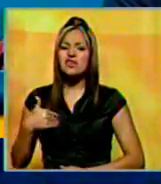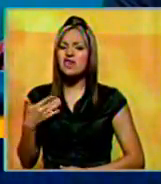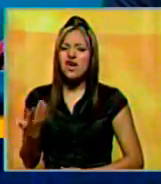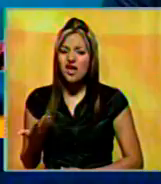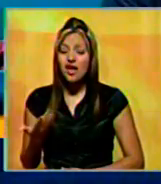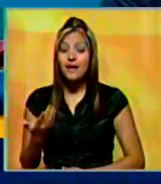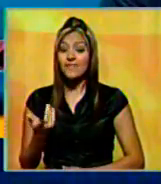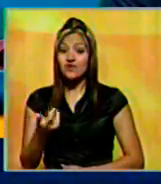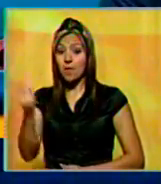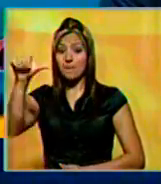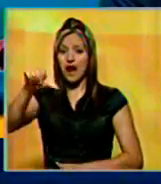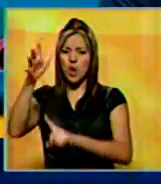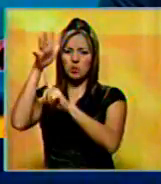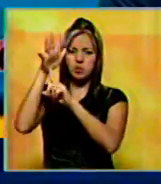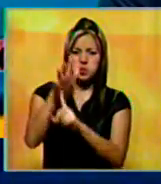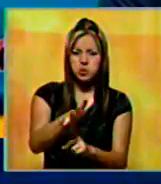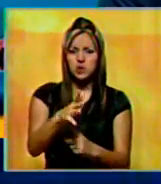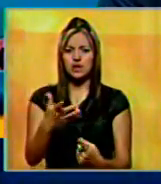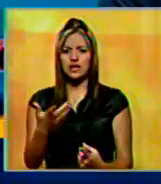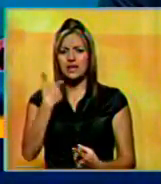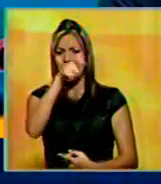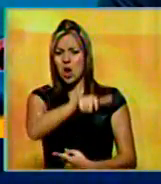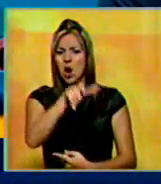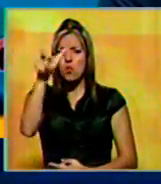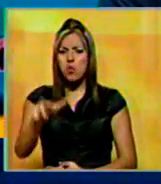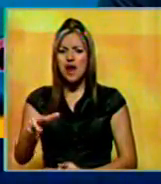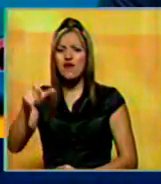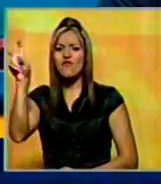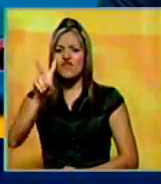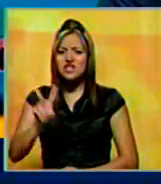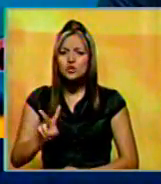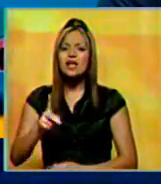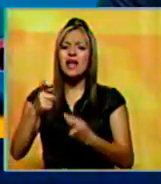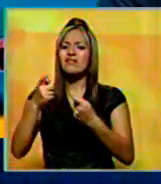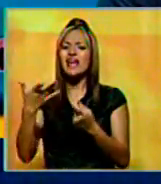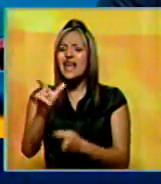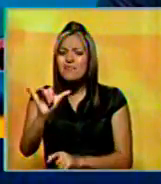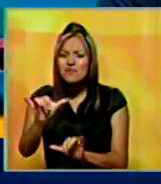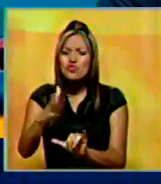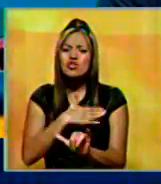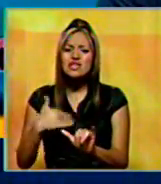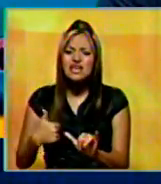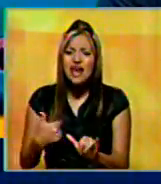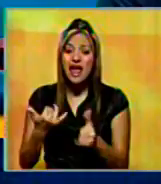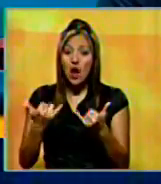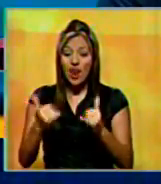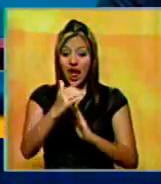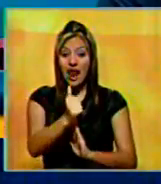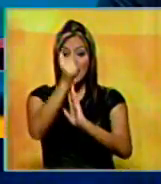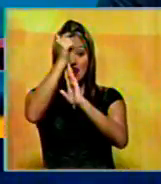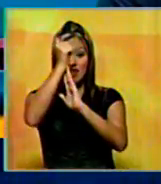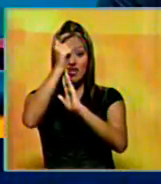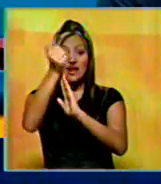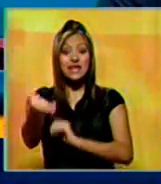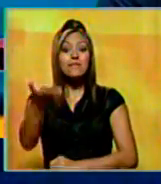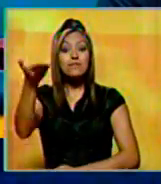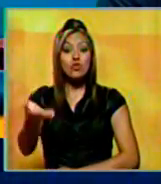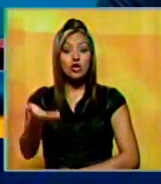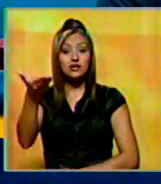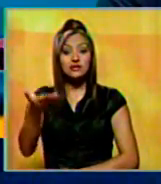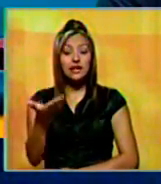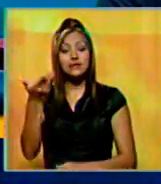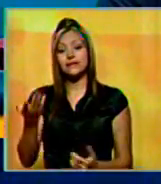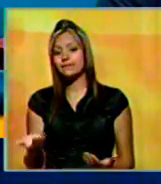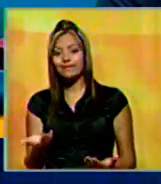de desmoralizar al pueblo de Venezuela, tratando de llevar a nuestros dirigentes fundamentales, bien